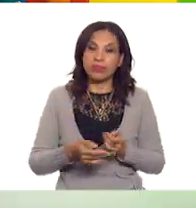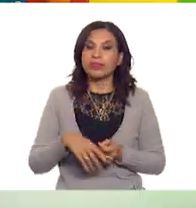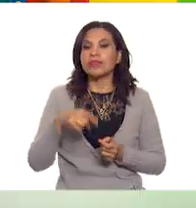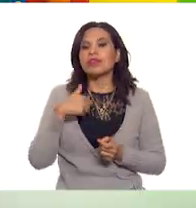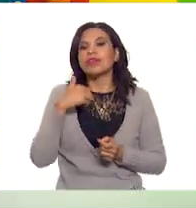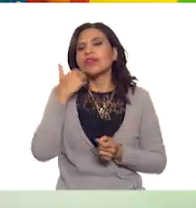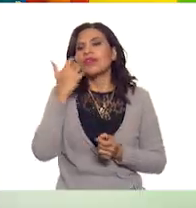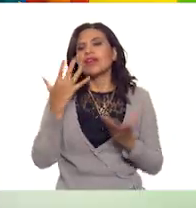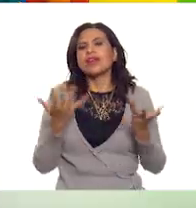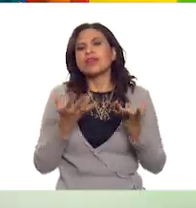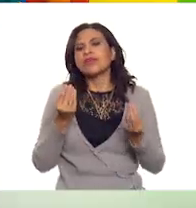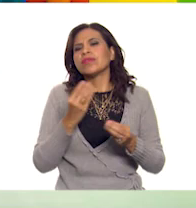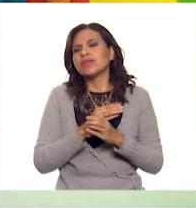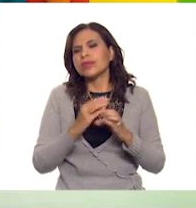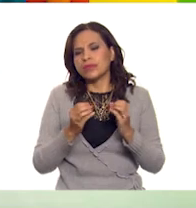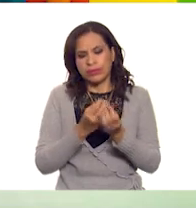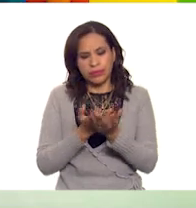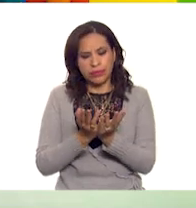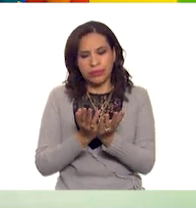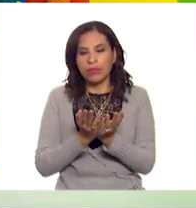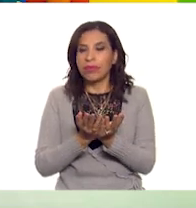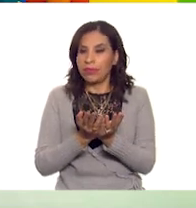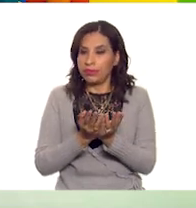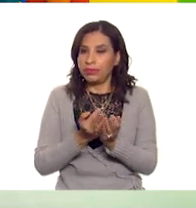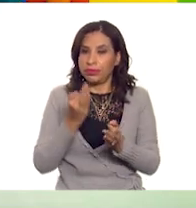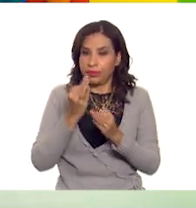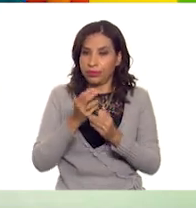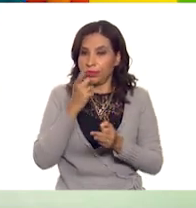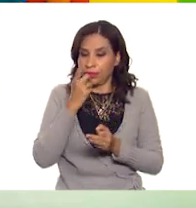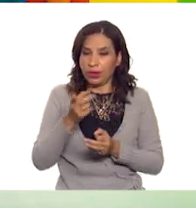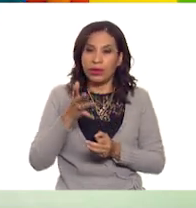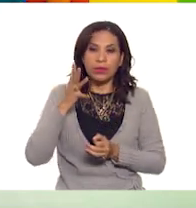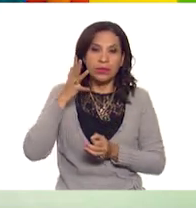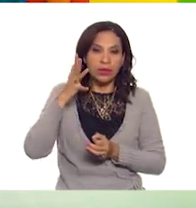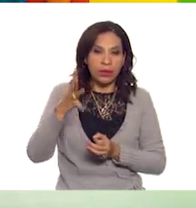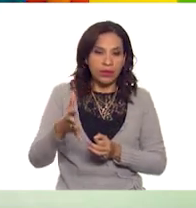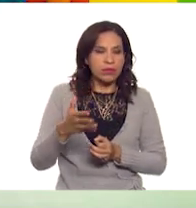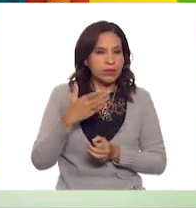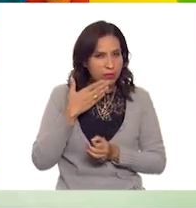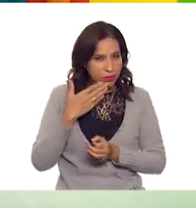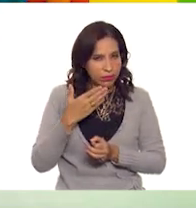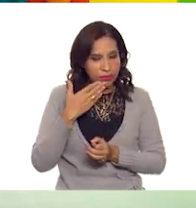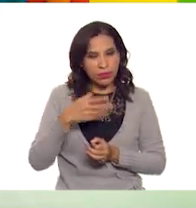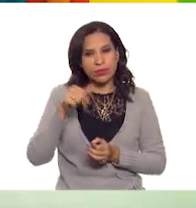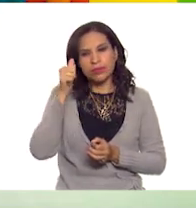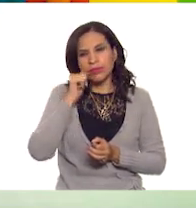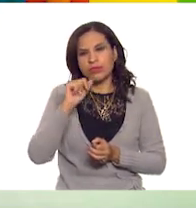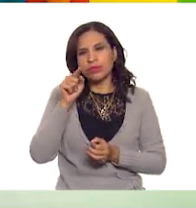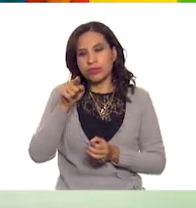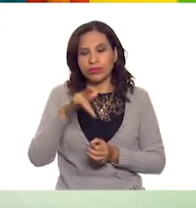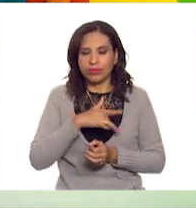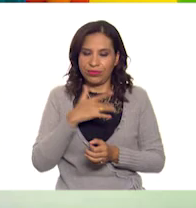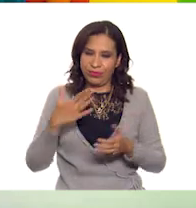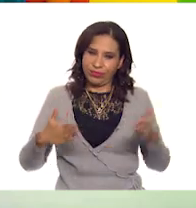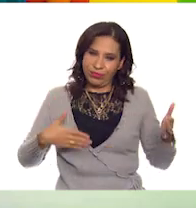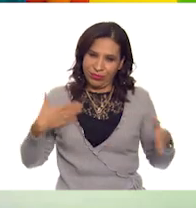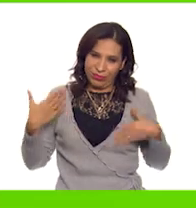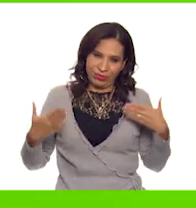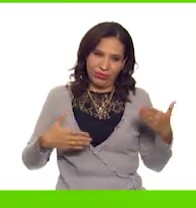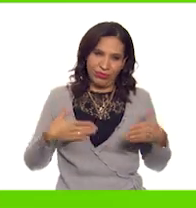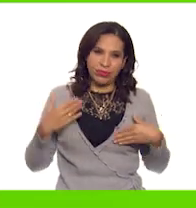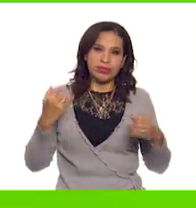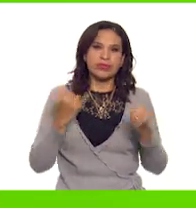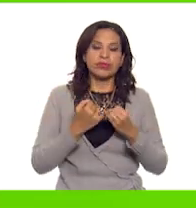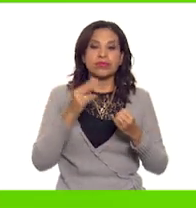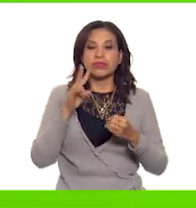quiero ser muchas cosas! Pues por lo que te decías, en un futuro estará bien, siempre y cuando lo disfrutes. Exacto.